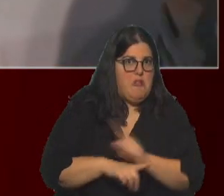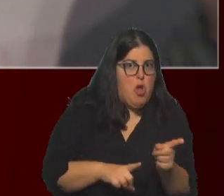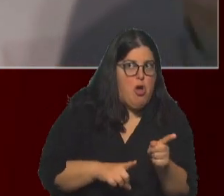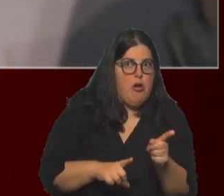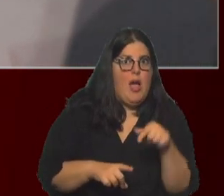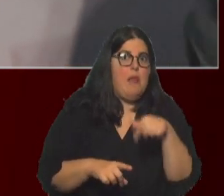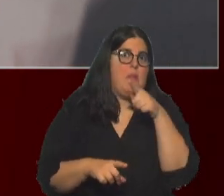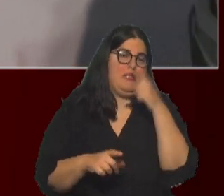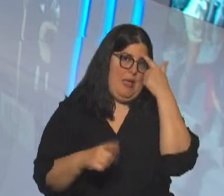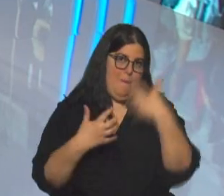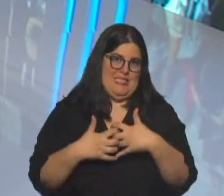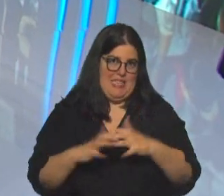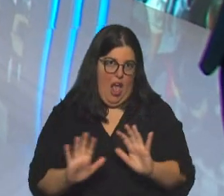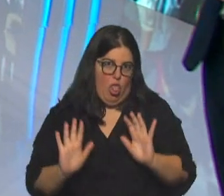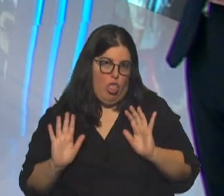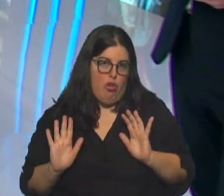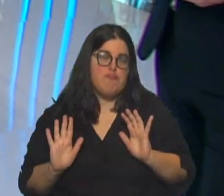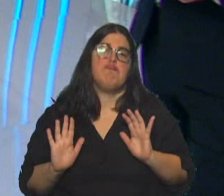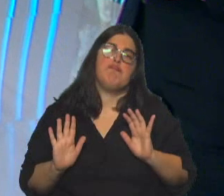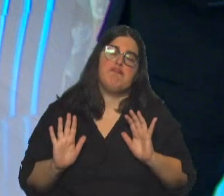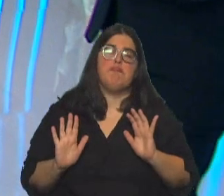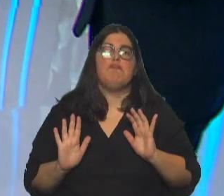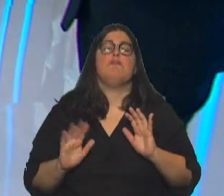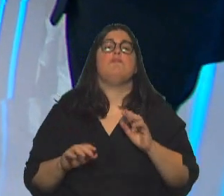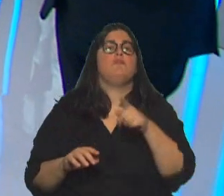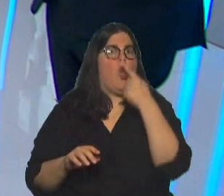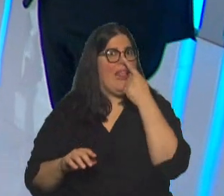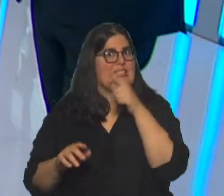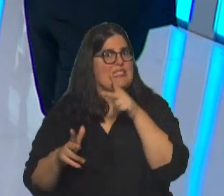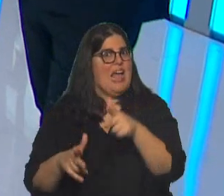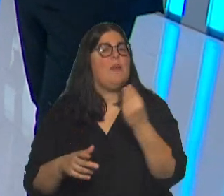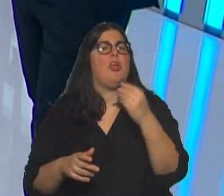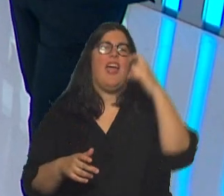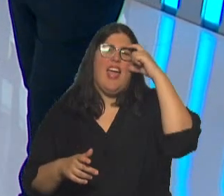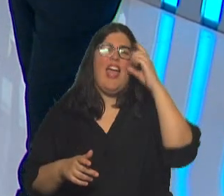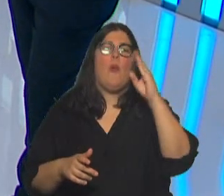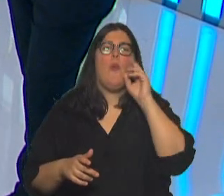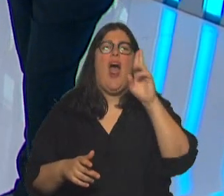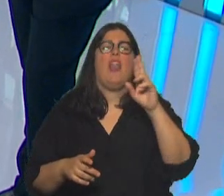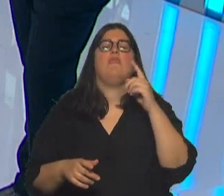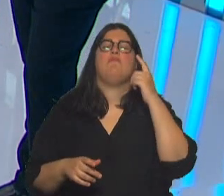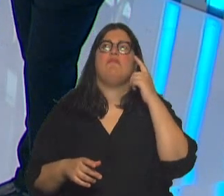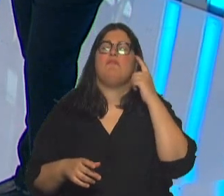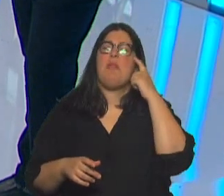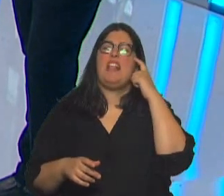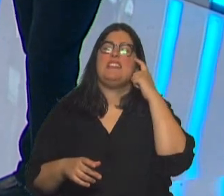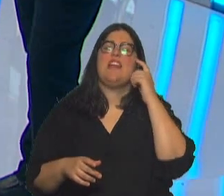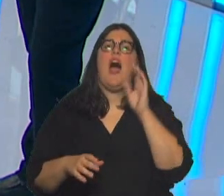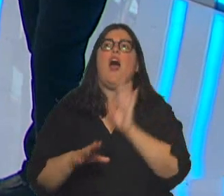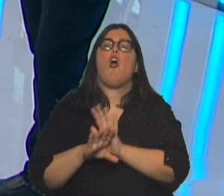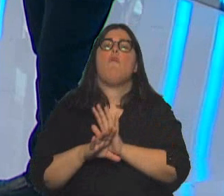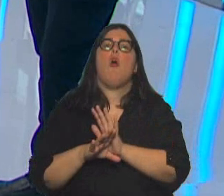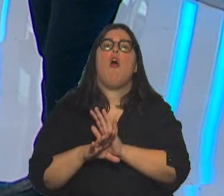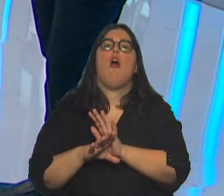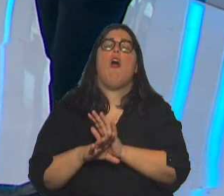está pensando. Claro. Y lo que decías, interesante porque Ebrard casi que piensa que AMLO le debe